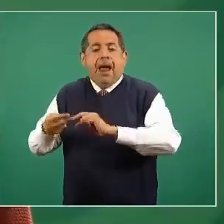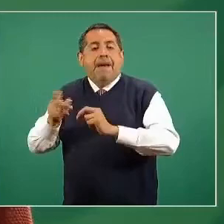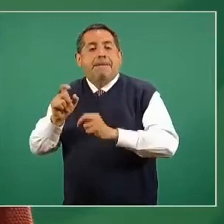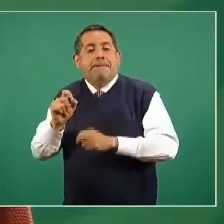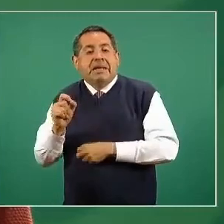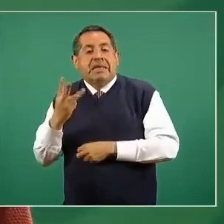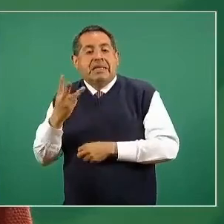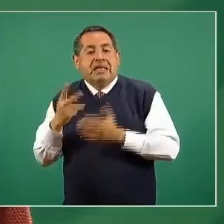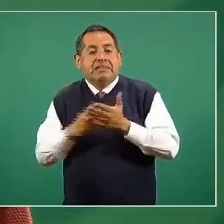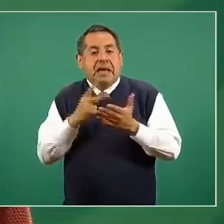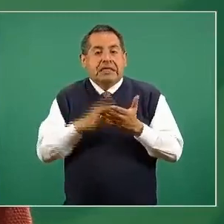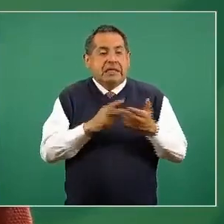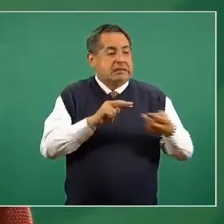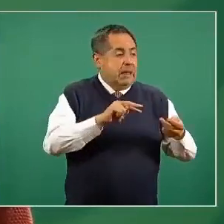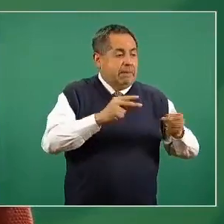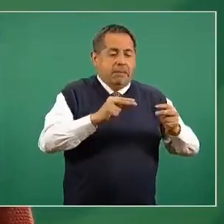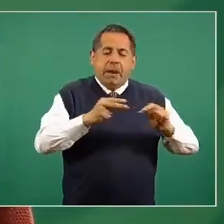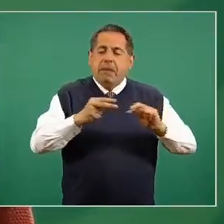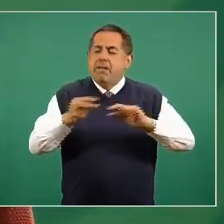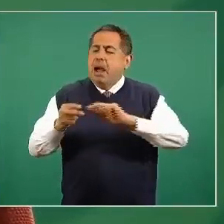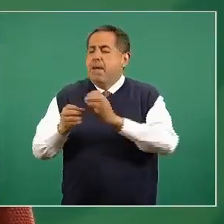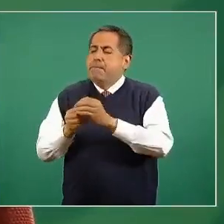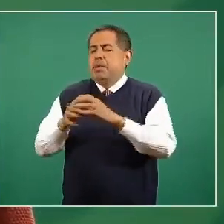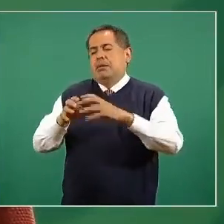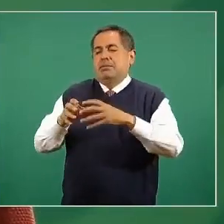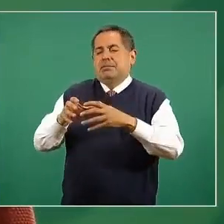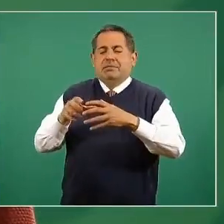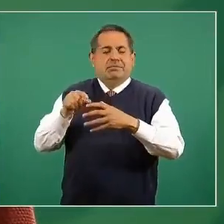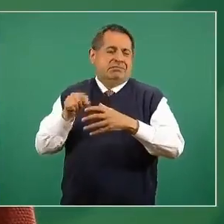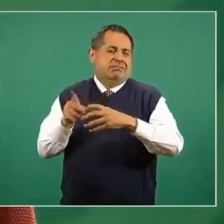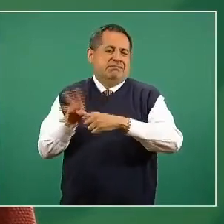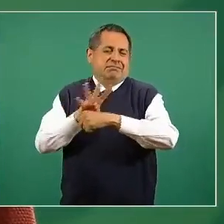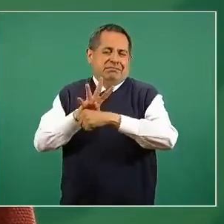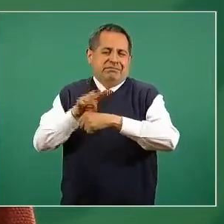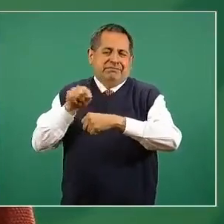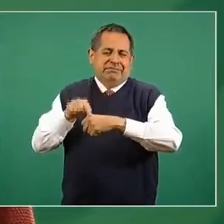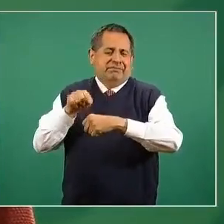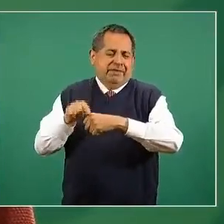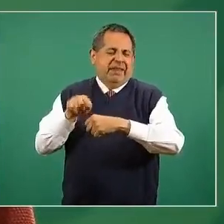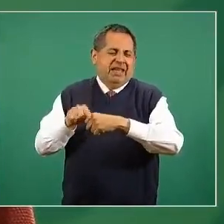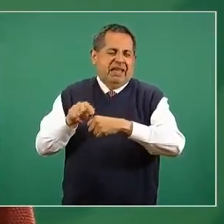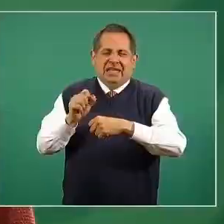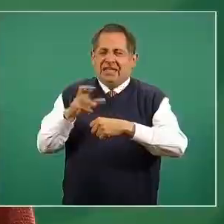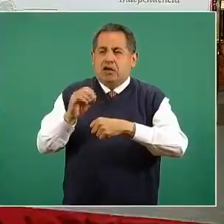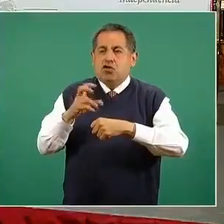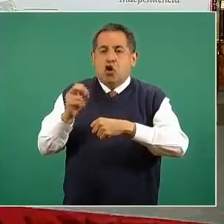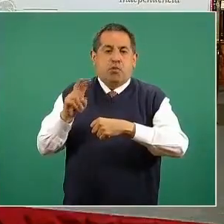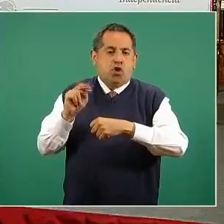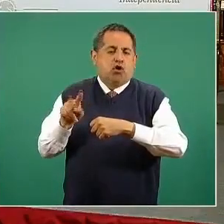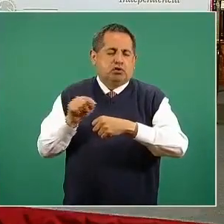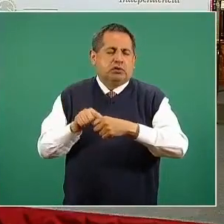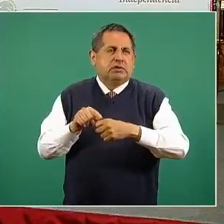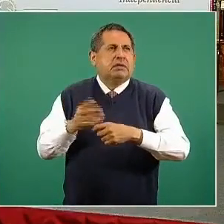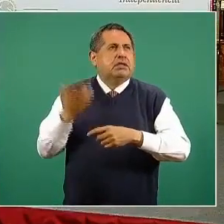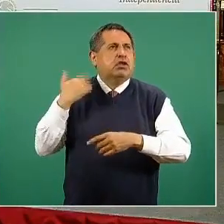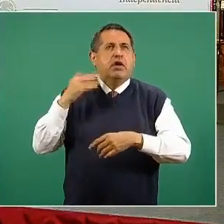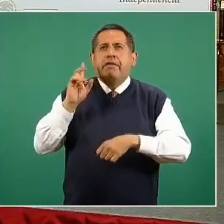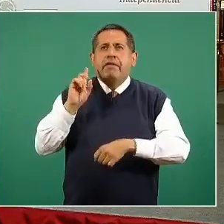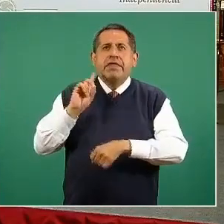de la hebra del genoma, del ARN del virus SARS-CoV-2, que fue identificada el